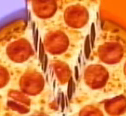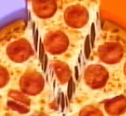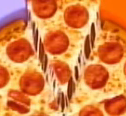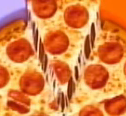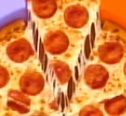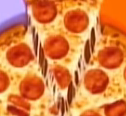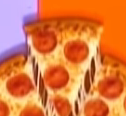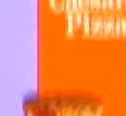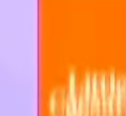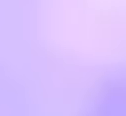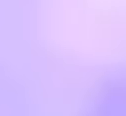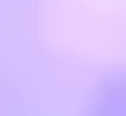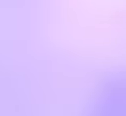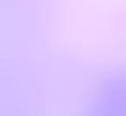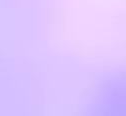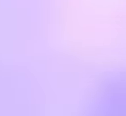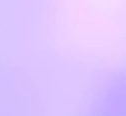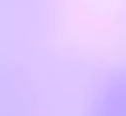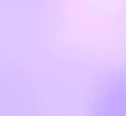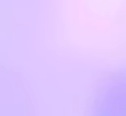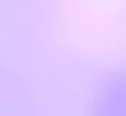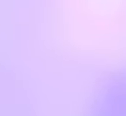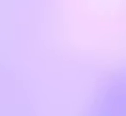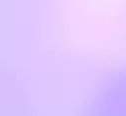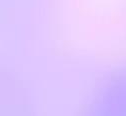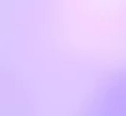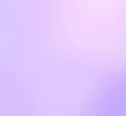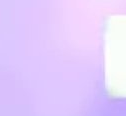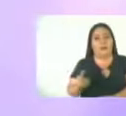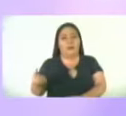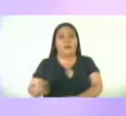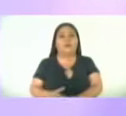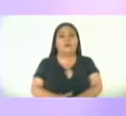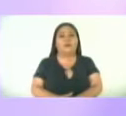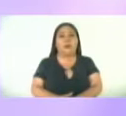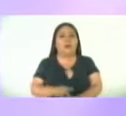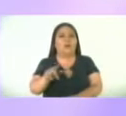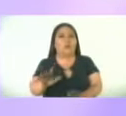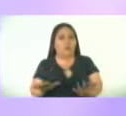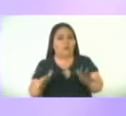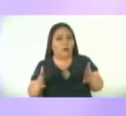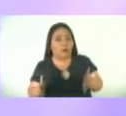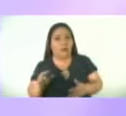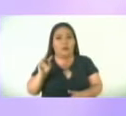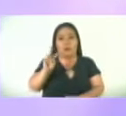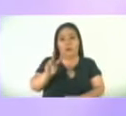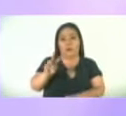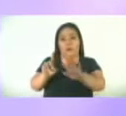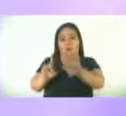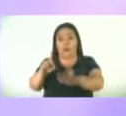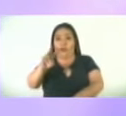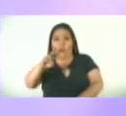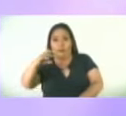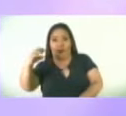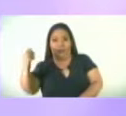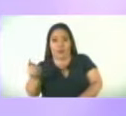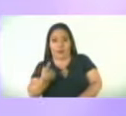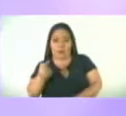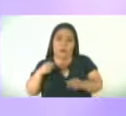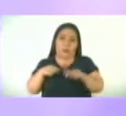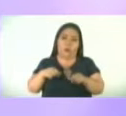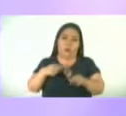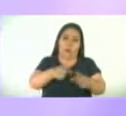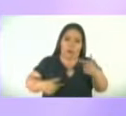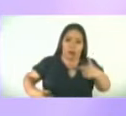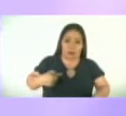han generado lesiones muy críticas en una tercera. El resultado son 200 personas lesionadas, 16